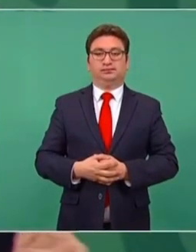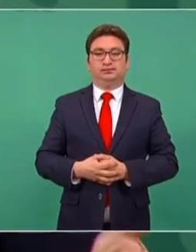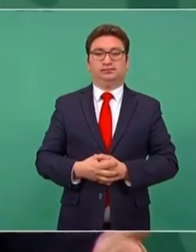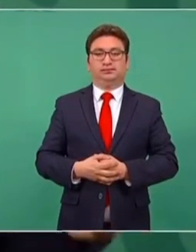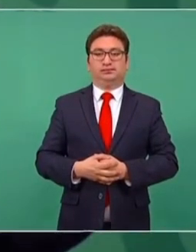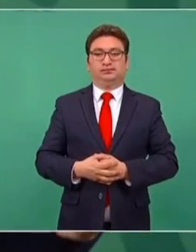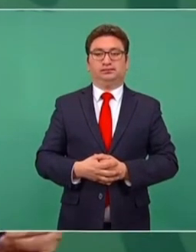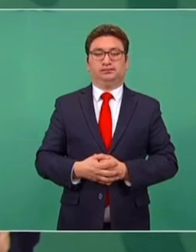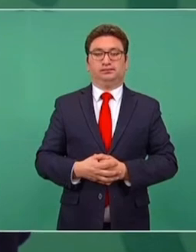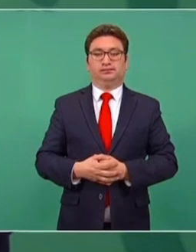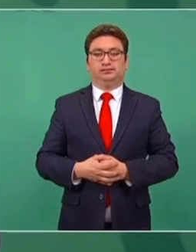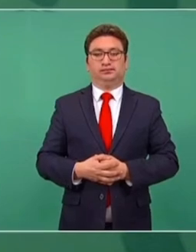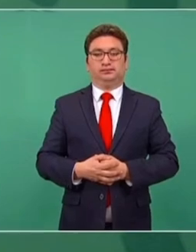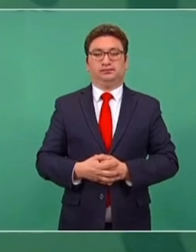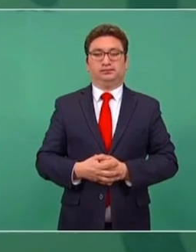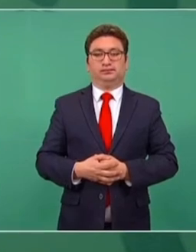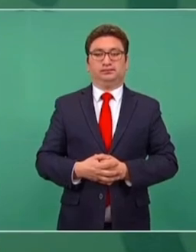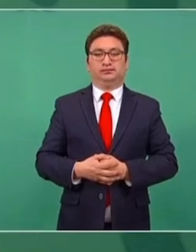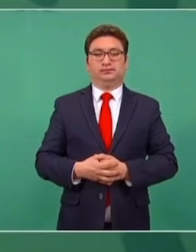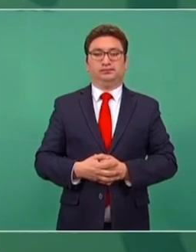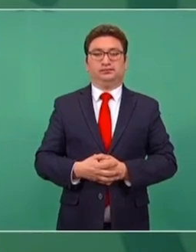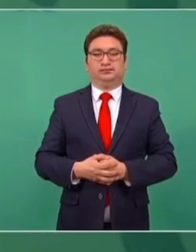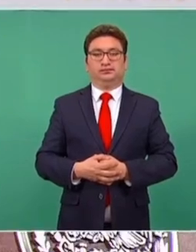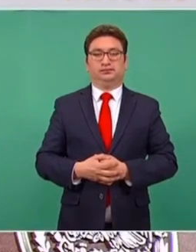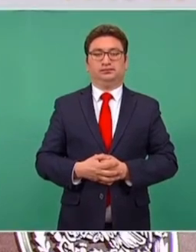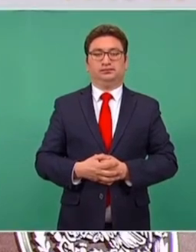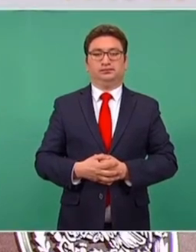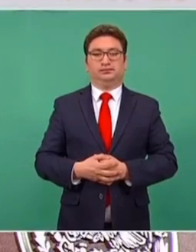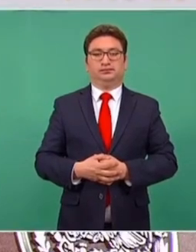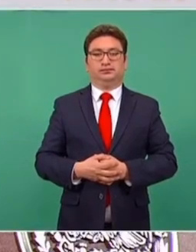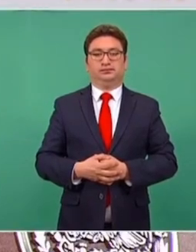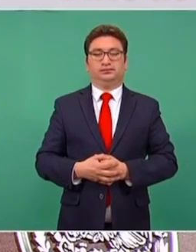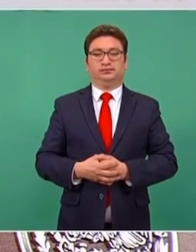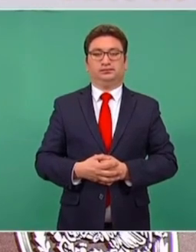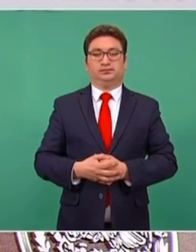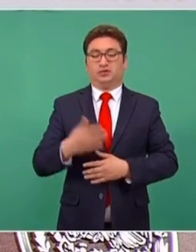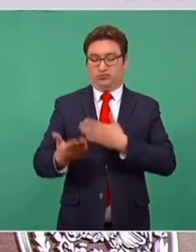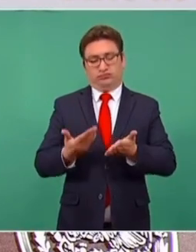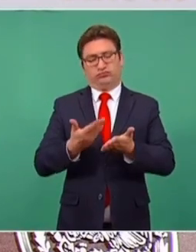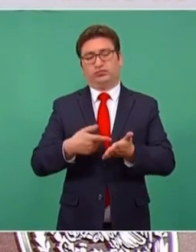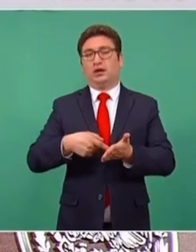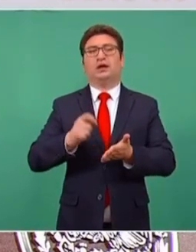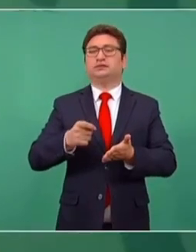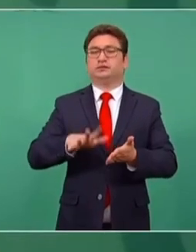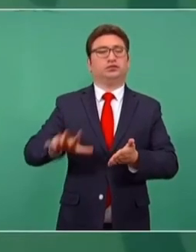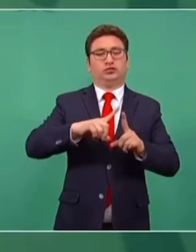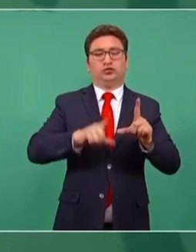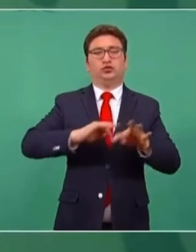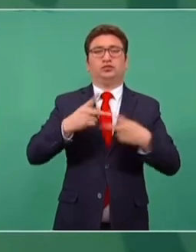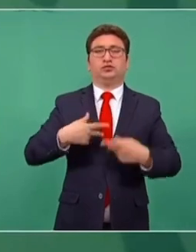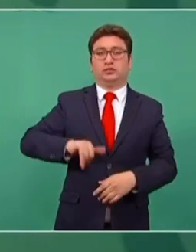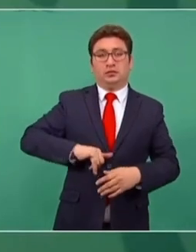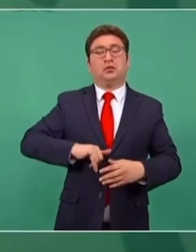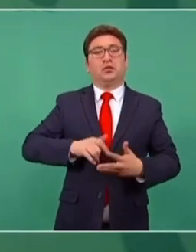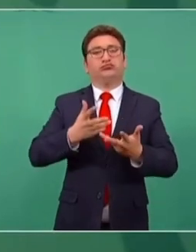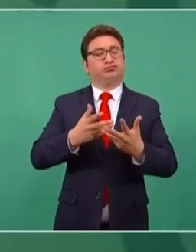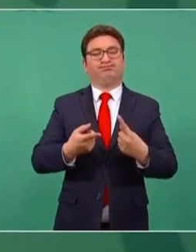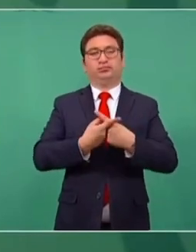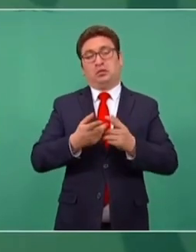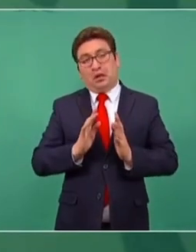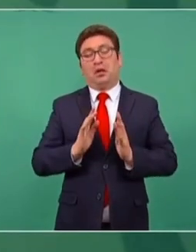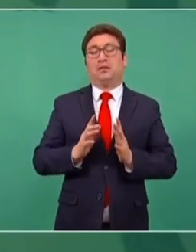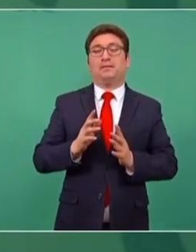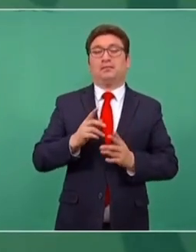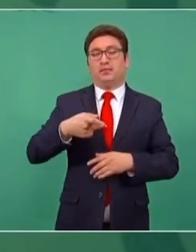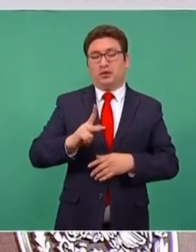pues, no voy a decir que antipatriota, pero sí, contra el interés nacional, sí tenemos